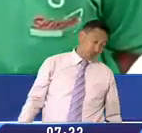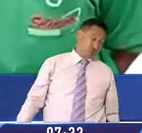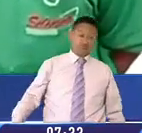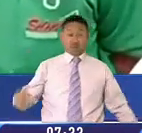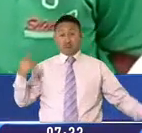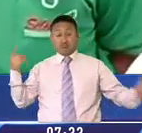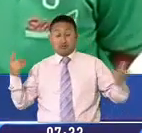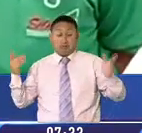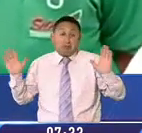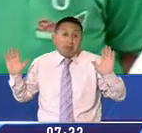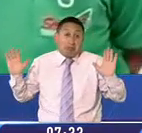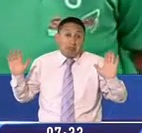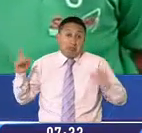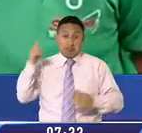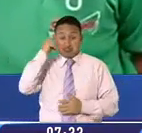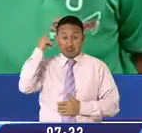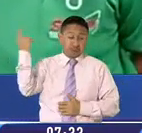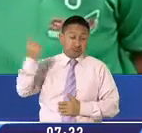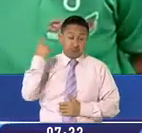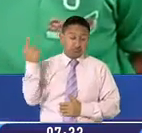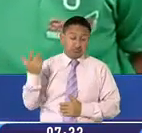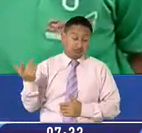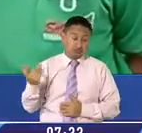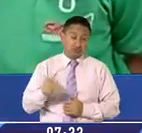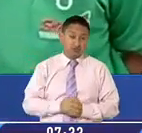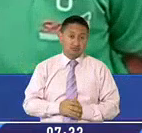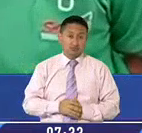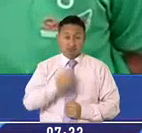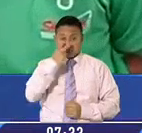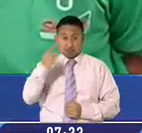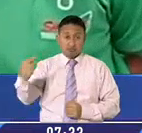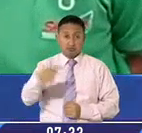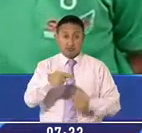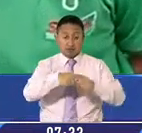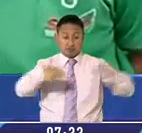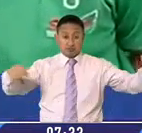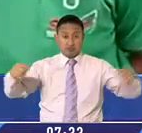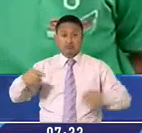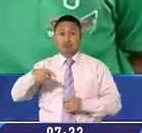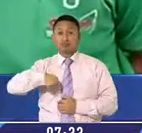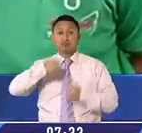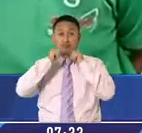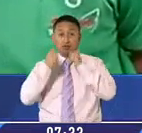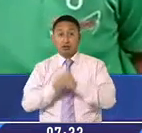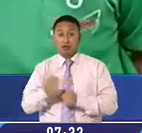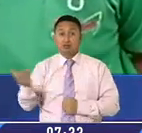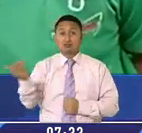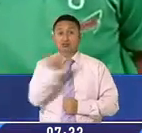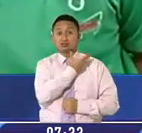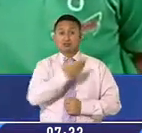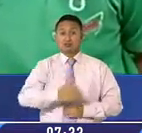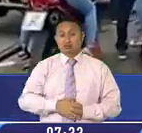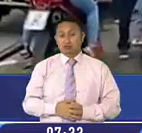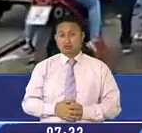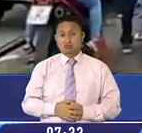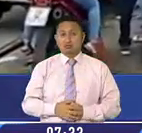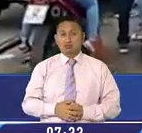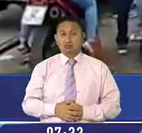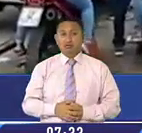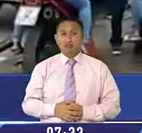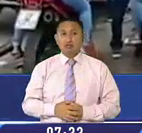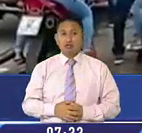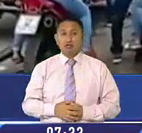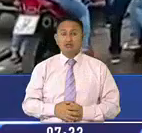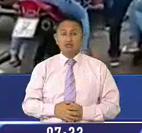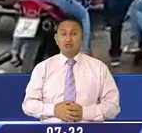cuenta, no sé qué le pasó, estaba perdido, amanecido, cuando nos dimos cuenta que le largó el machetazo a mi abuela, la parte de la yugular. La